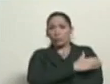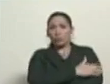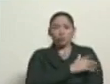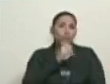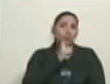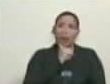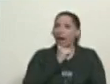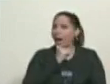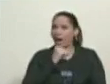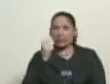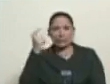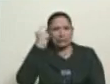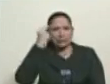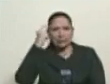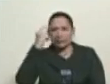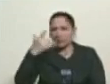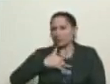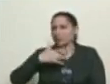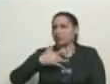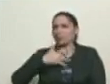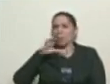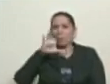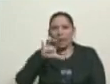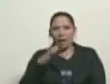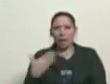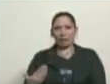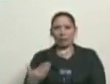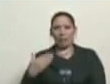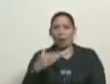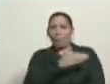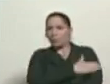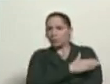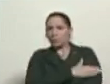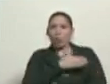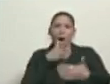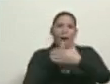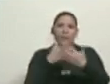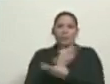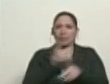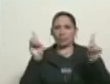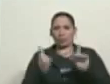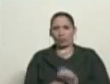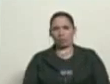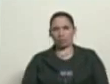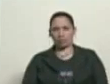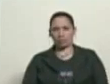tiene sentido de patria. Es una oposición antidemocrática.